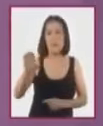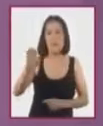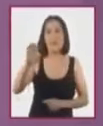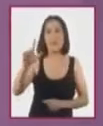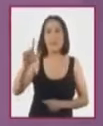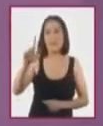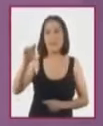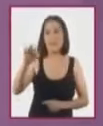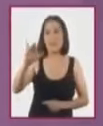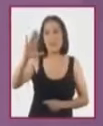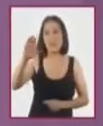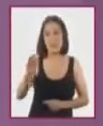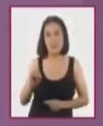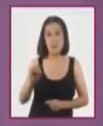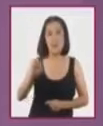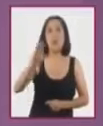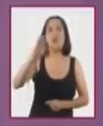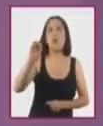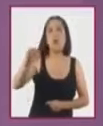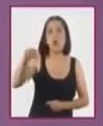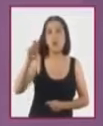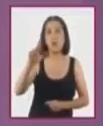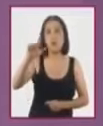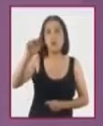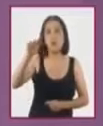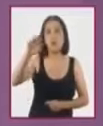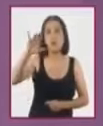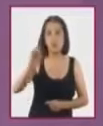elíptico y ondulatorio.